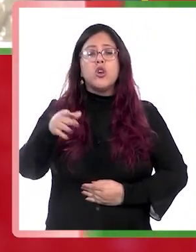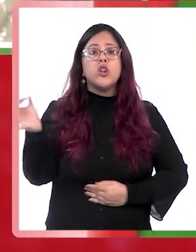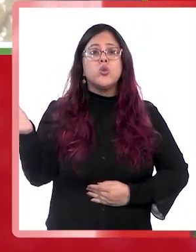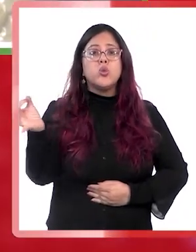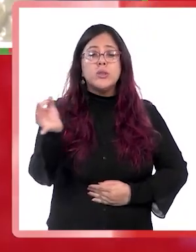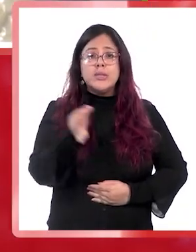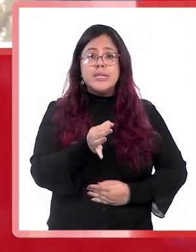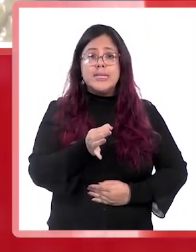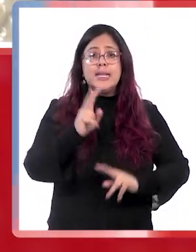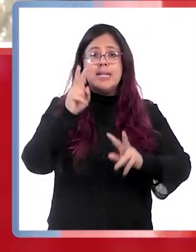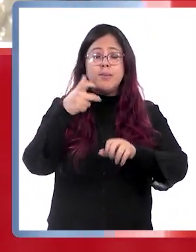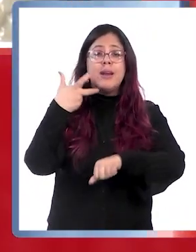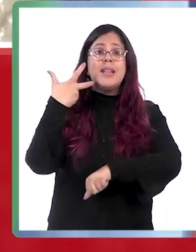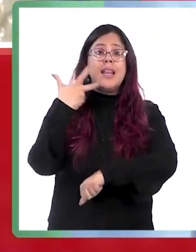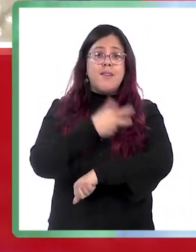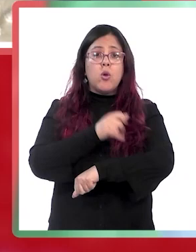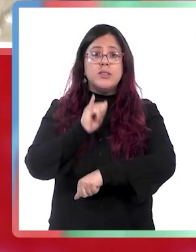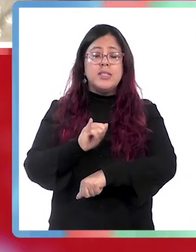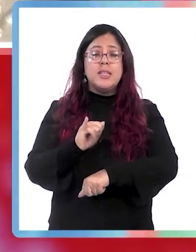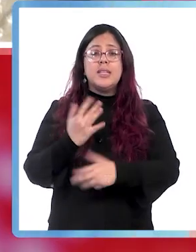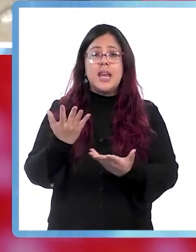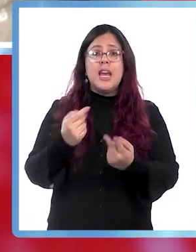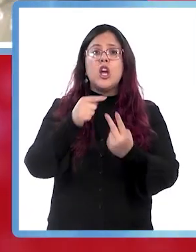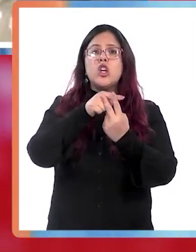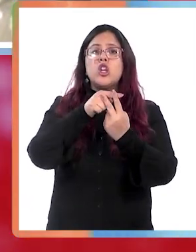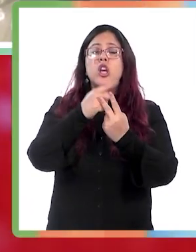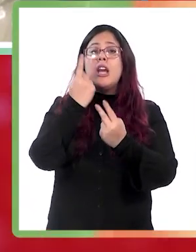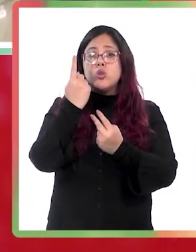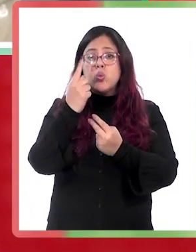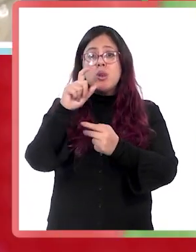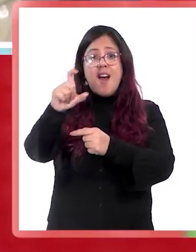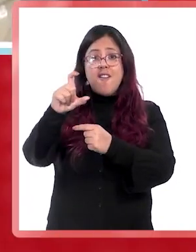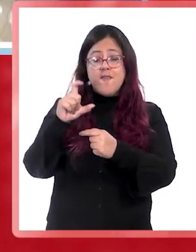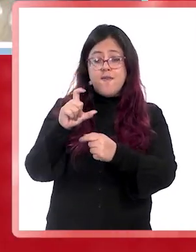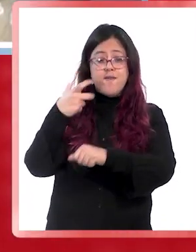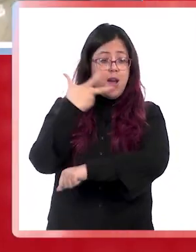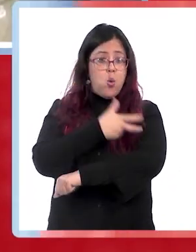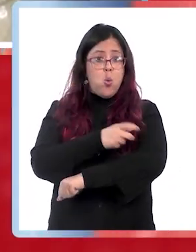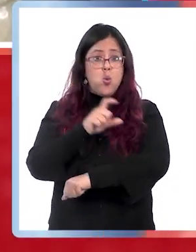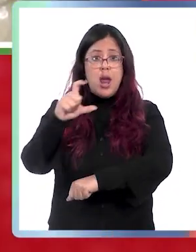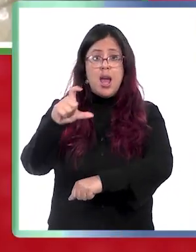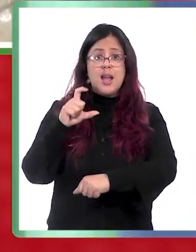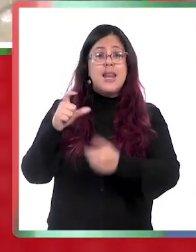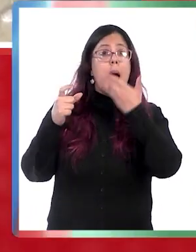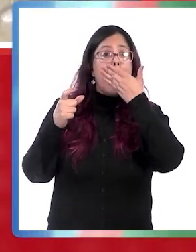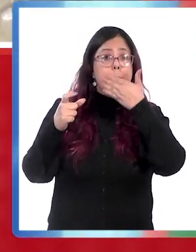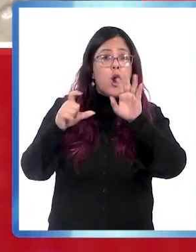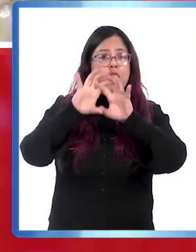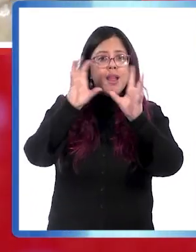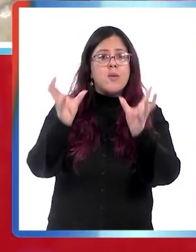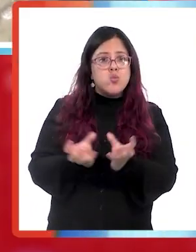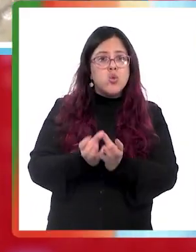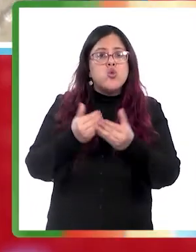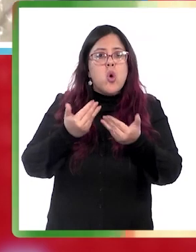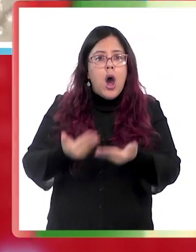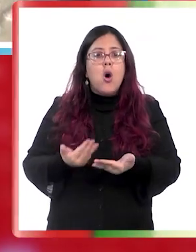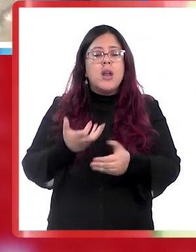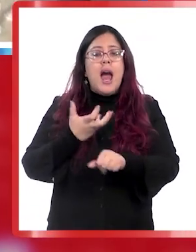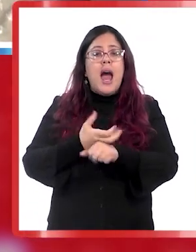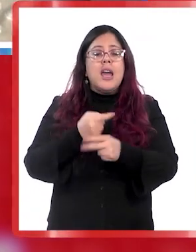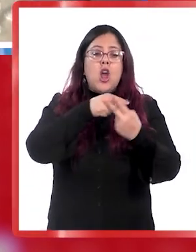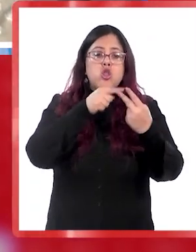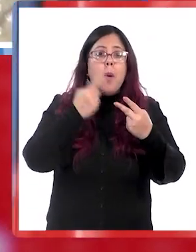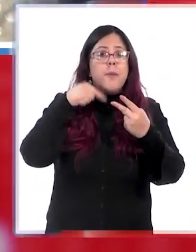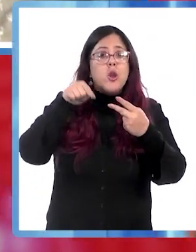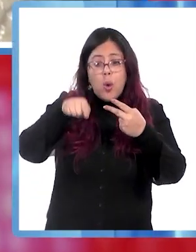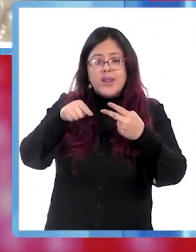también hablé de la vacuna y en realidad son 2 dosis. Es una sola vacuna que es la mejor que existe en el mundo en este minuto porque hay 2 tipos de vacuna, pero esta es la